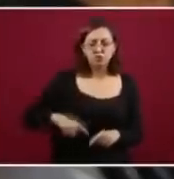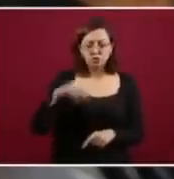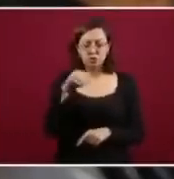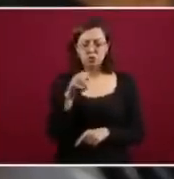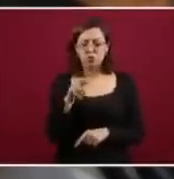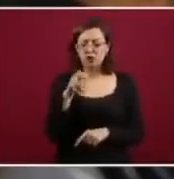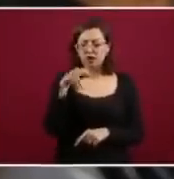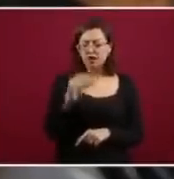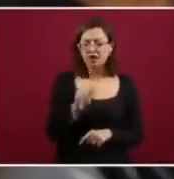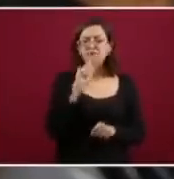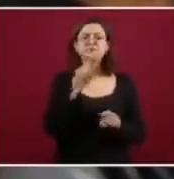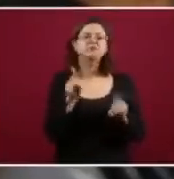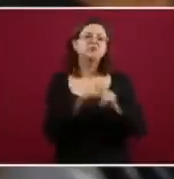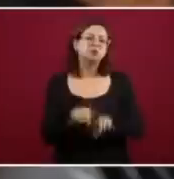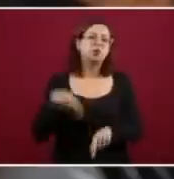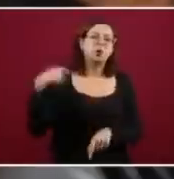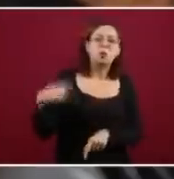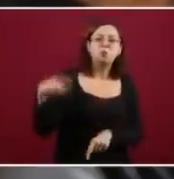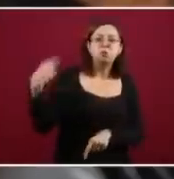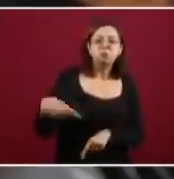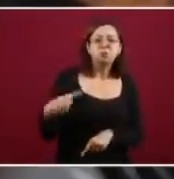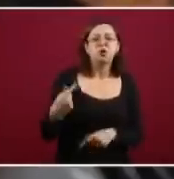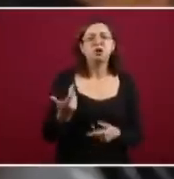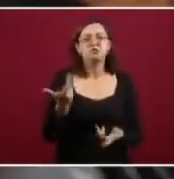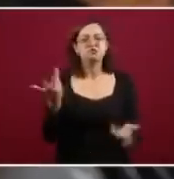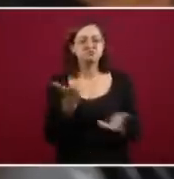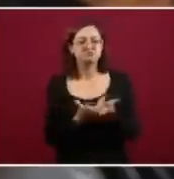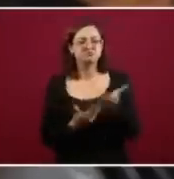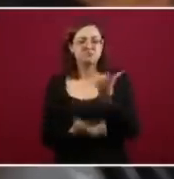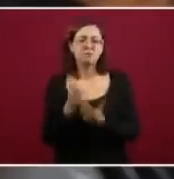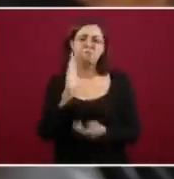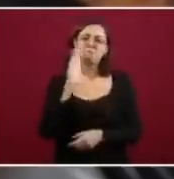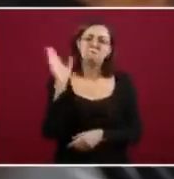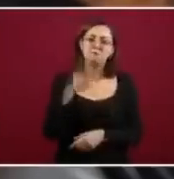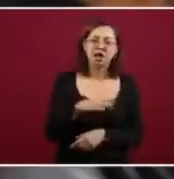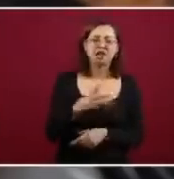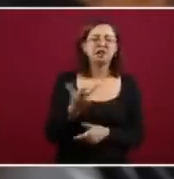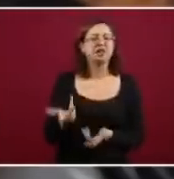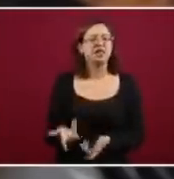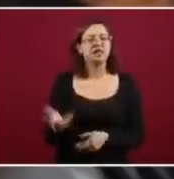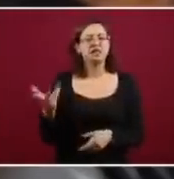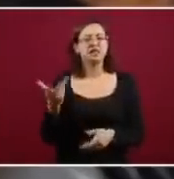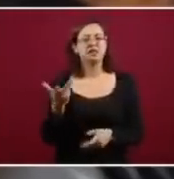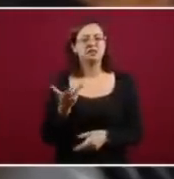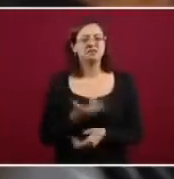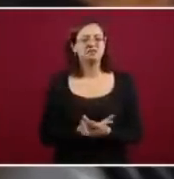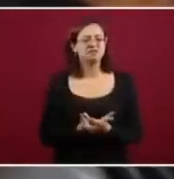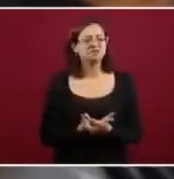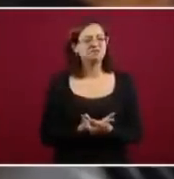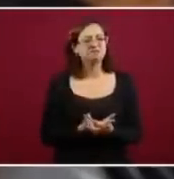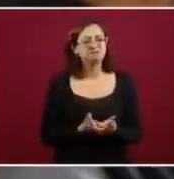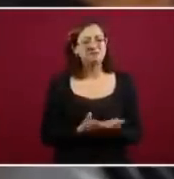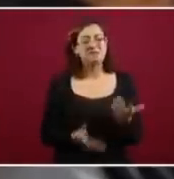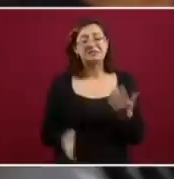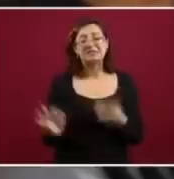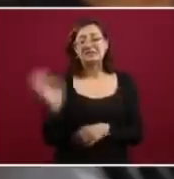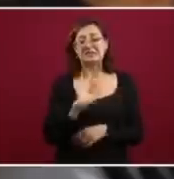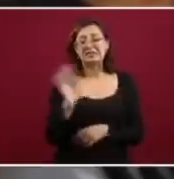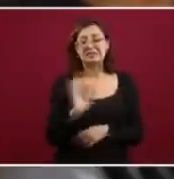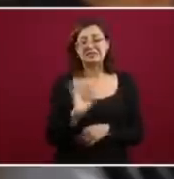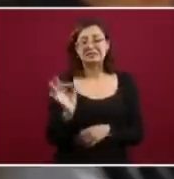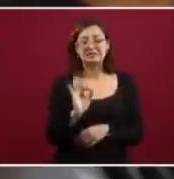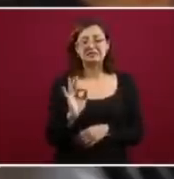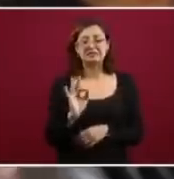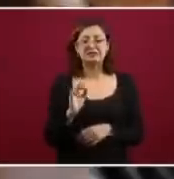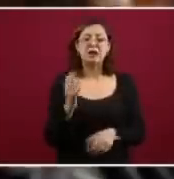pues repiten vicios del pasado algunos que también podría retrasar este pues la 4 podré